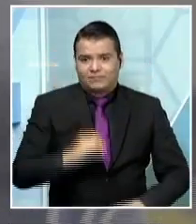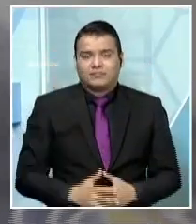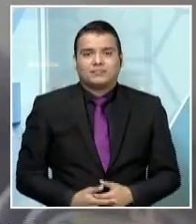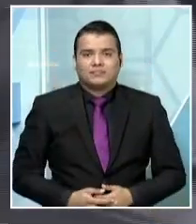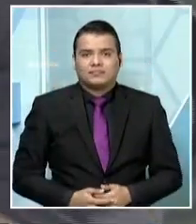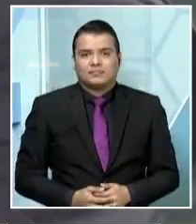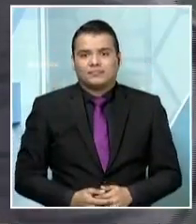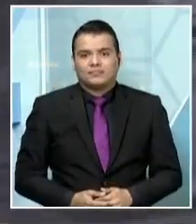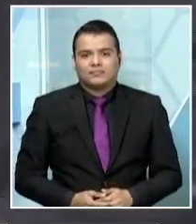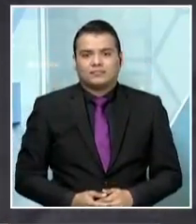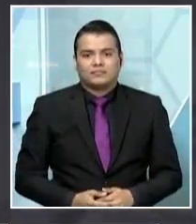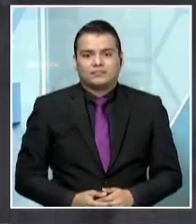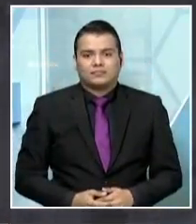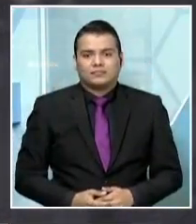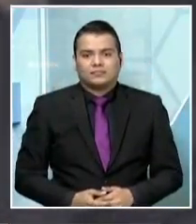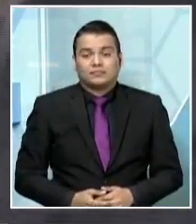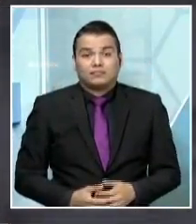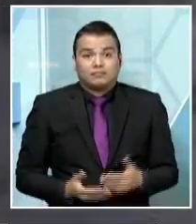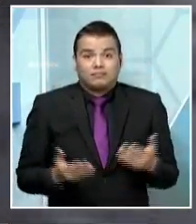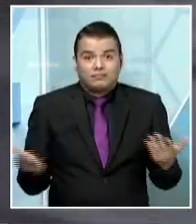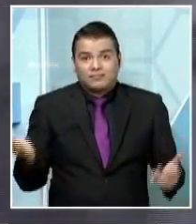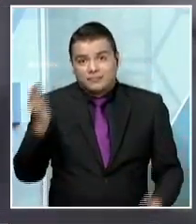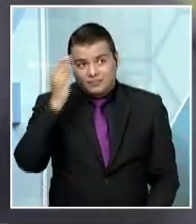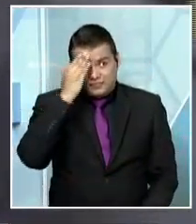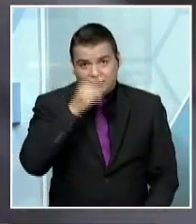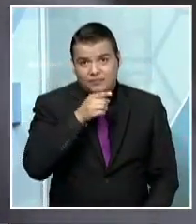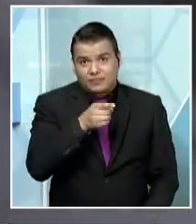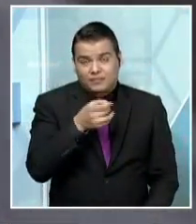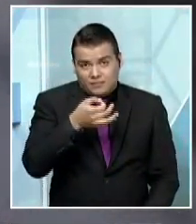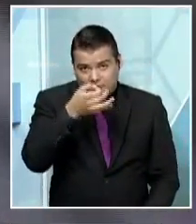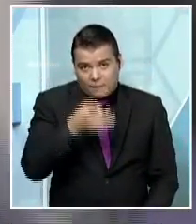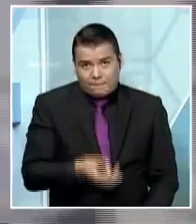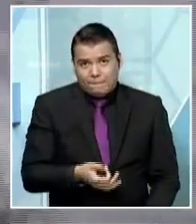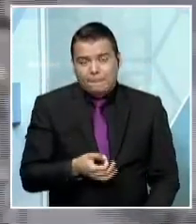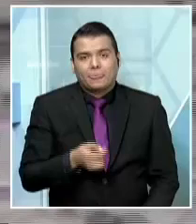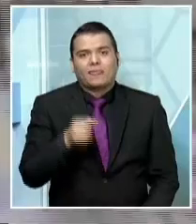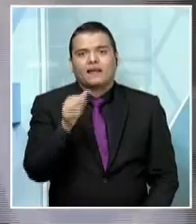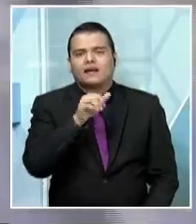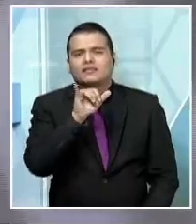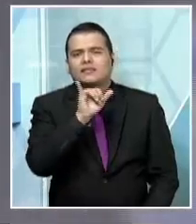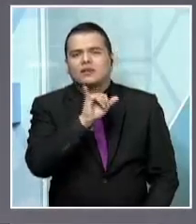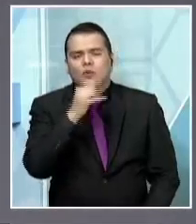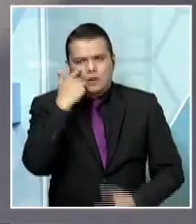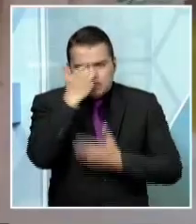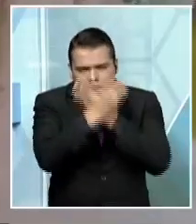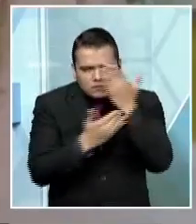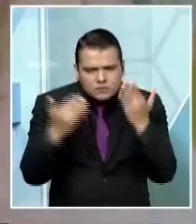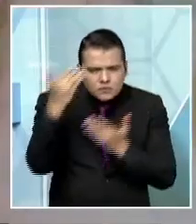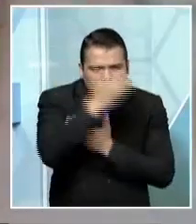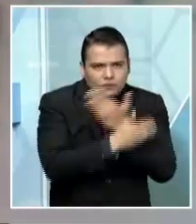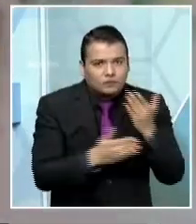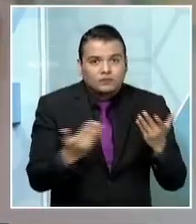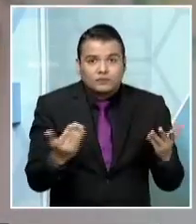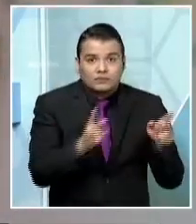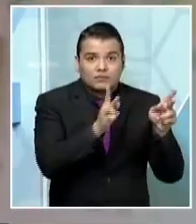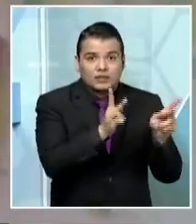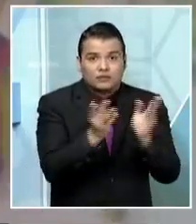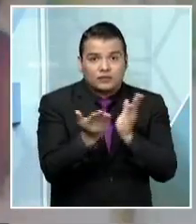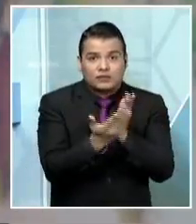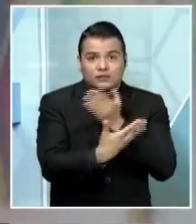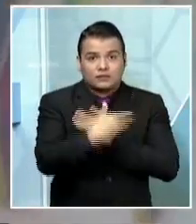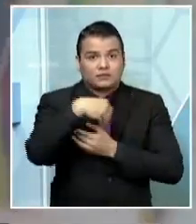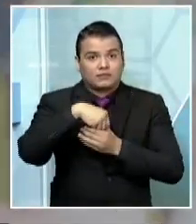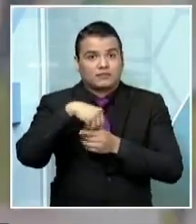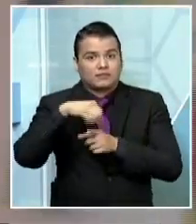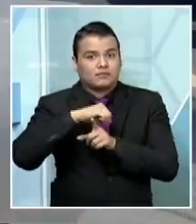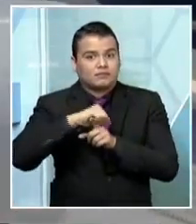tema del periodismo y la comunicación social. Porque esto es un laboratorio, digamos, como laboratorio, ¿qué hace? Incorpora a los estudiantes a prácticas con la